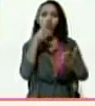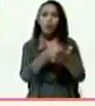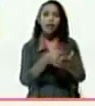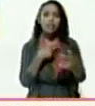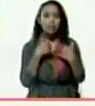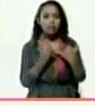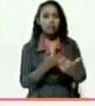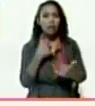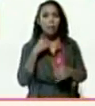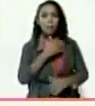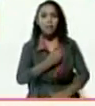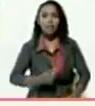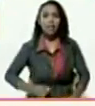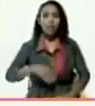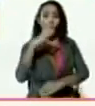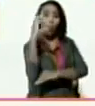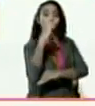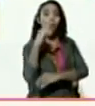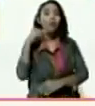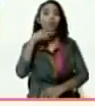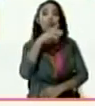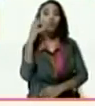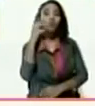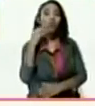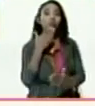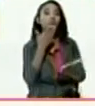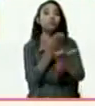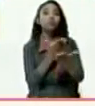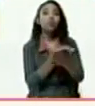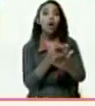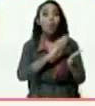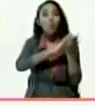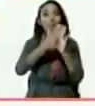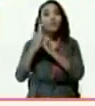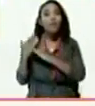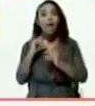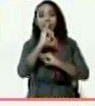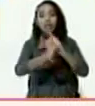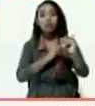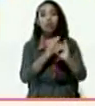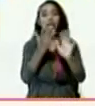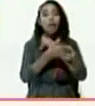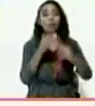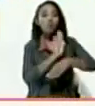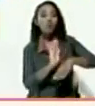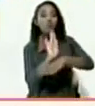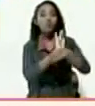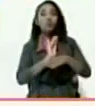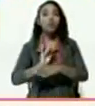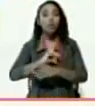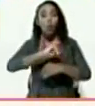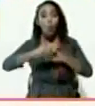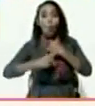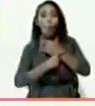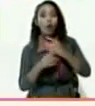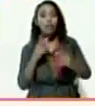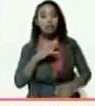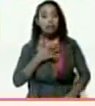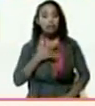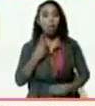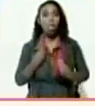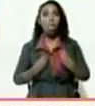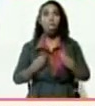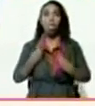recientemente el presidente de Colombia, Iván Duque, ha solicitado a la comunidad internacional la protección de Juan Guaidó. Dice sentirse